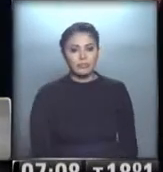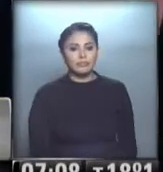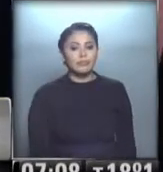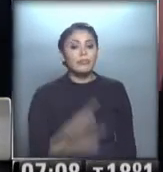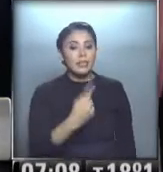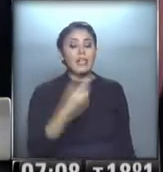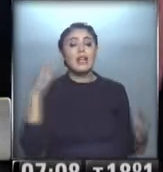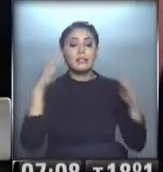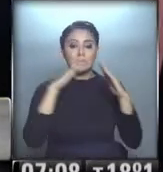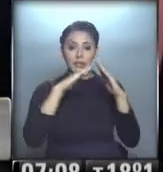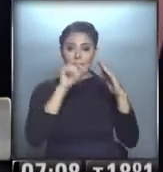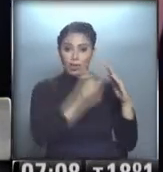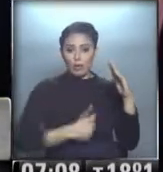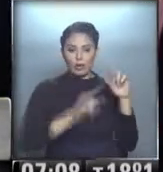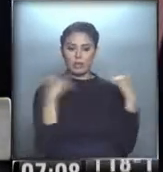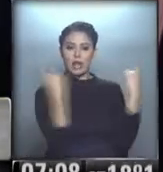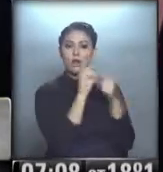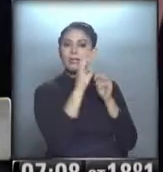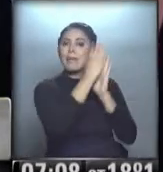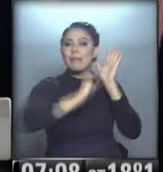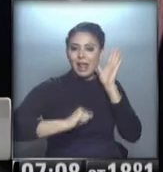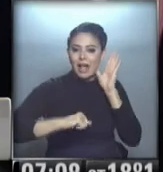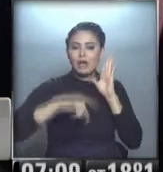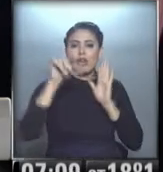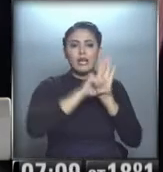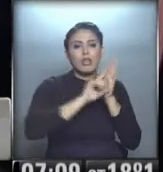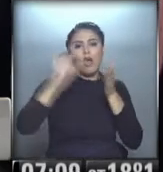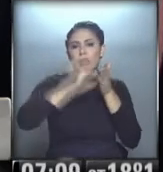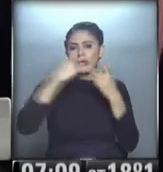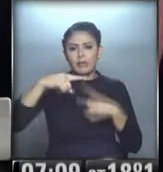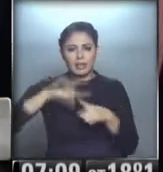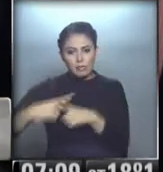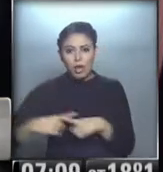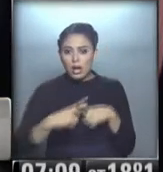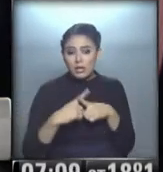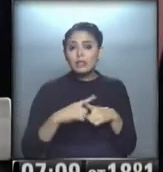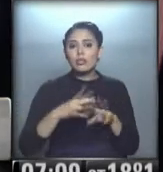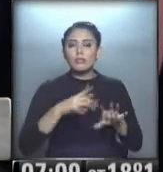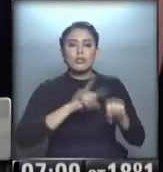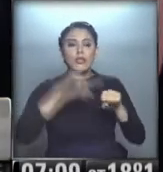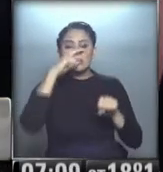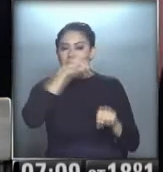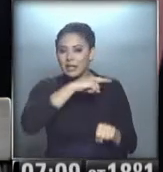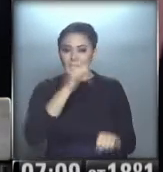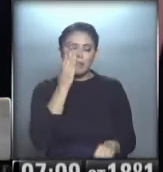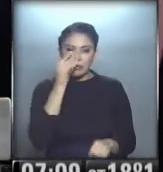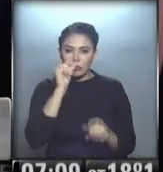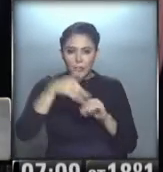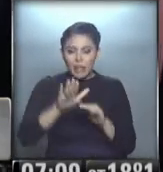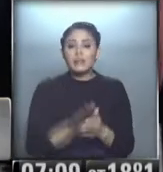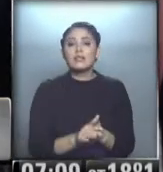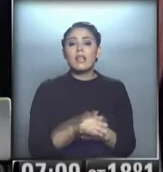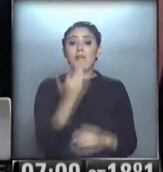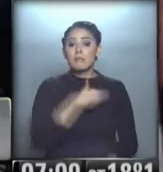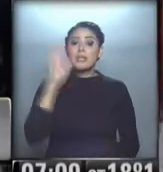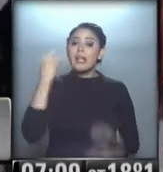de la Casa de Gobierno, colmado por gobernadores, legisladores y dirigentes políticos, minutos después de las 19, la mandataria encabezó